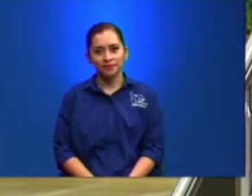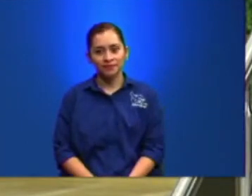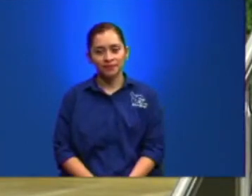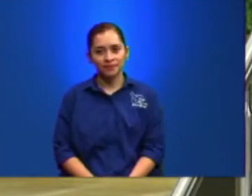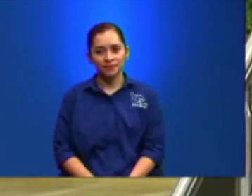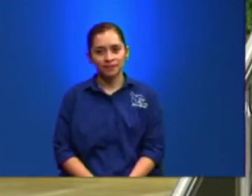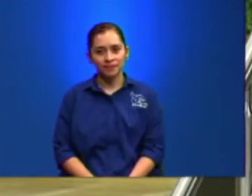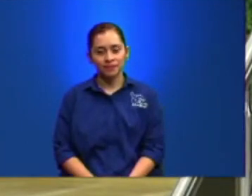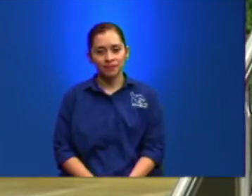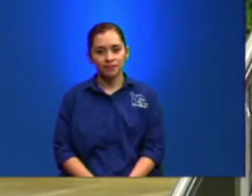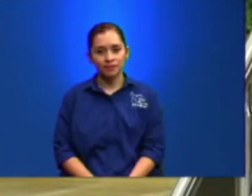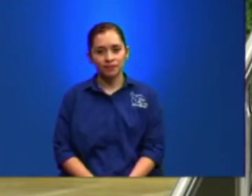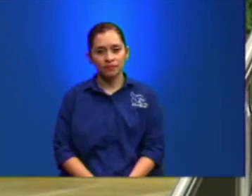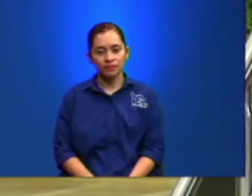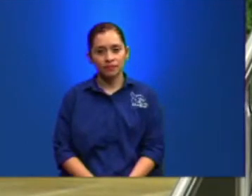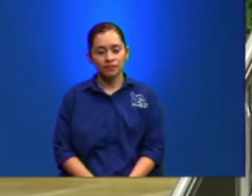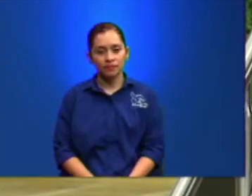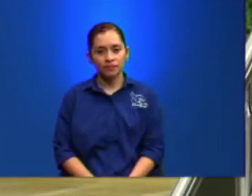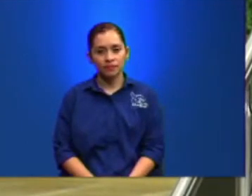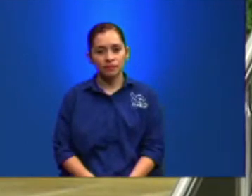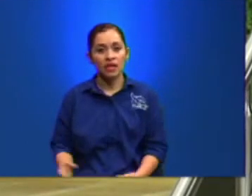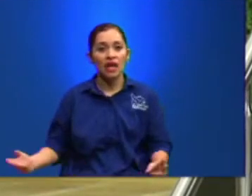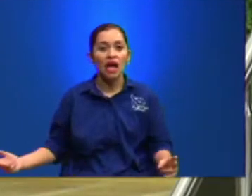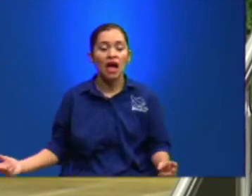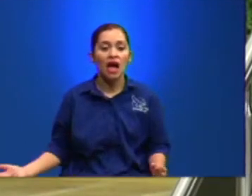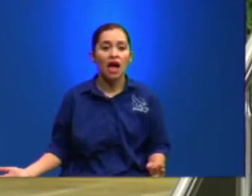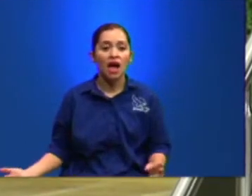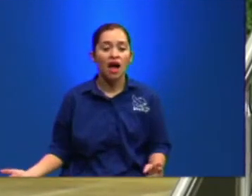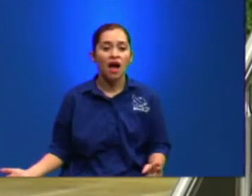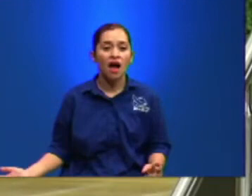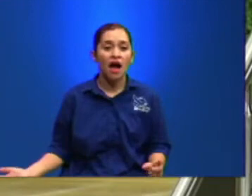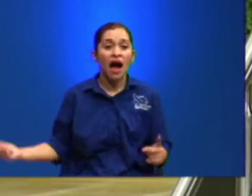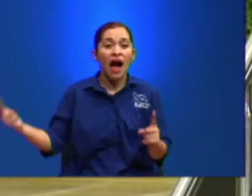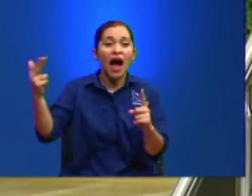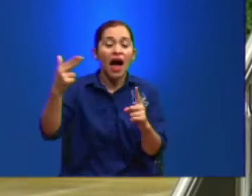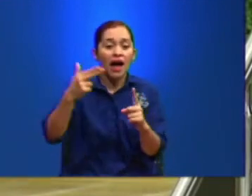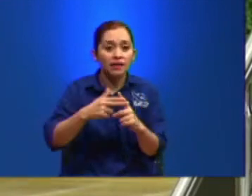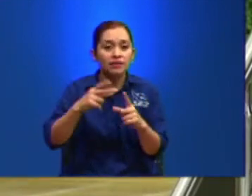hasta cuando perezoso